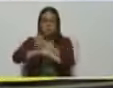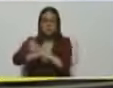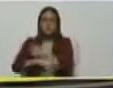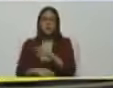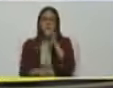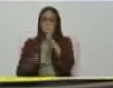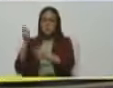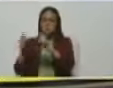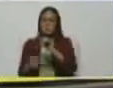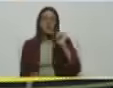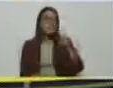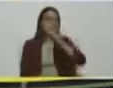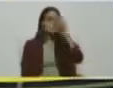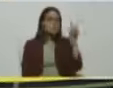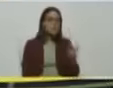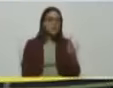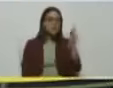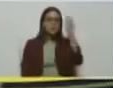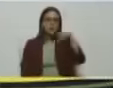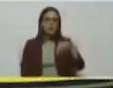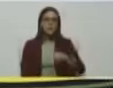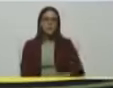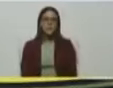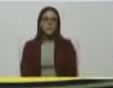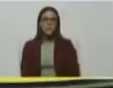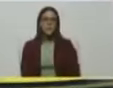y de Venezuela.